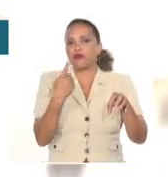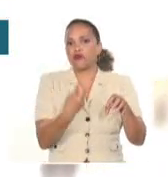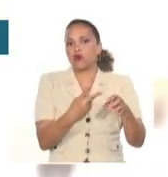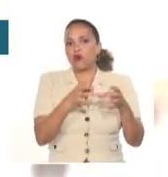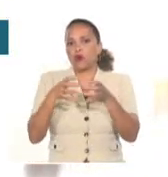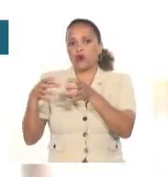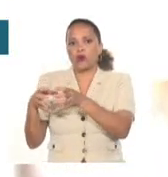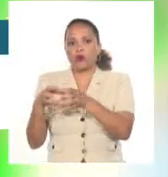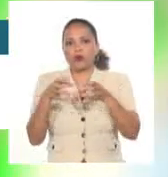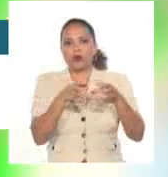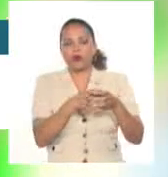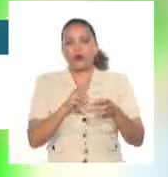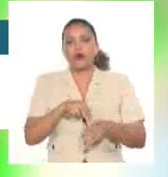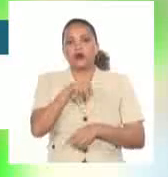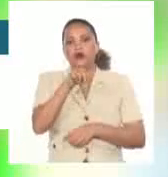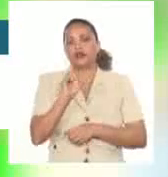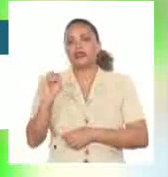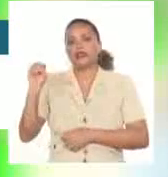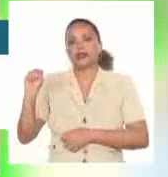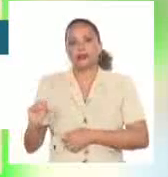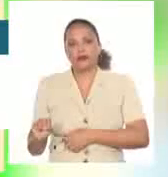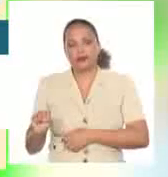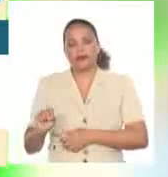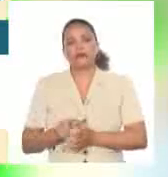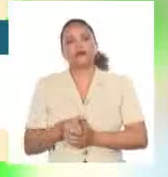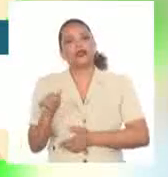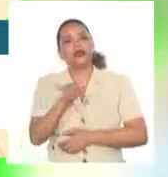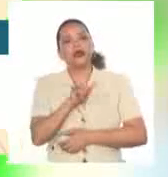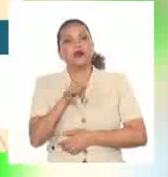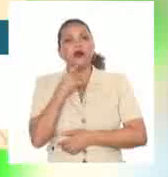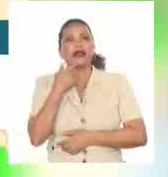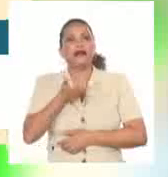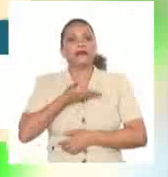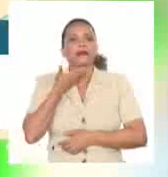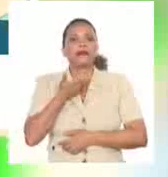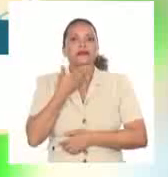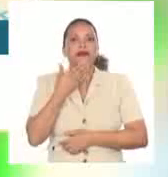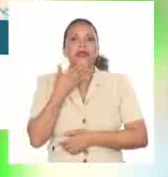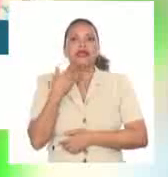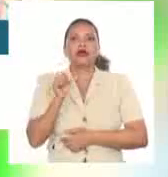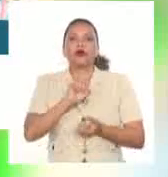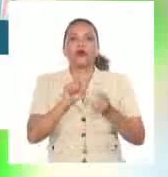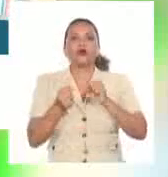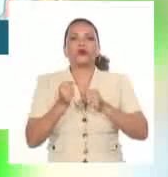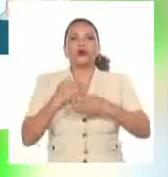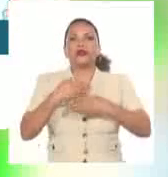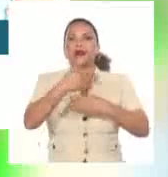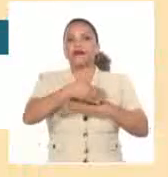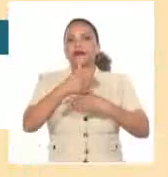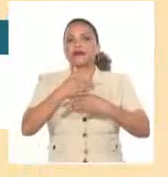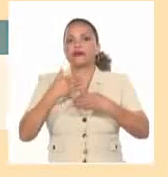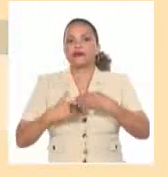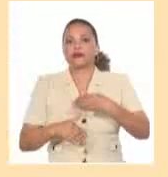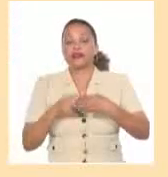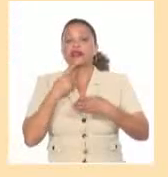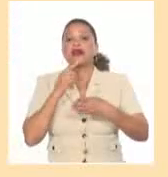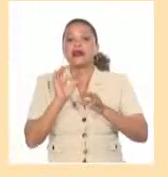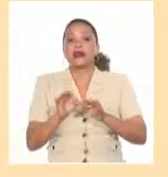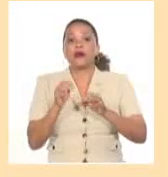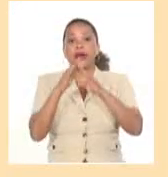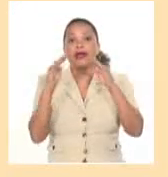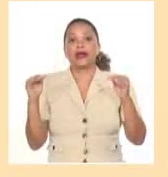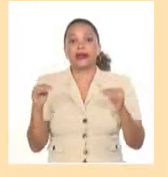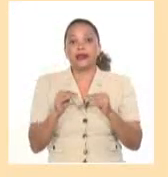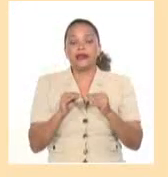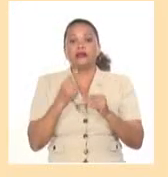porciones norte y sur de la franja. También reclama control sobre la frontera entre Gaza y Egipto. El genocidio israelí contra la población palestina